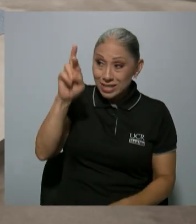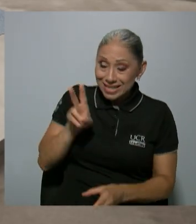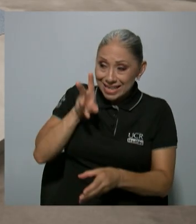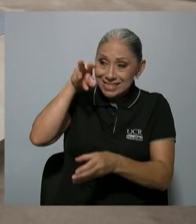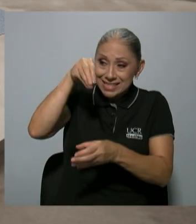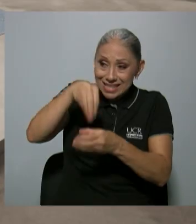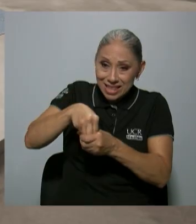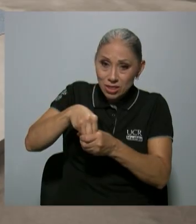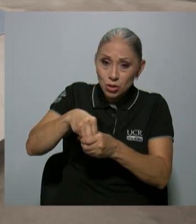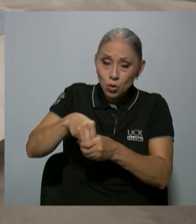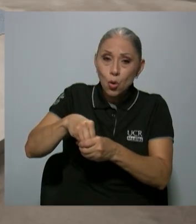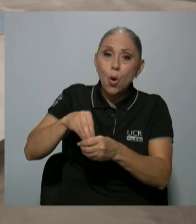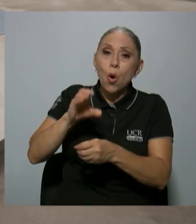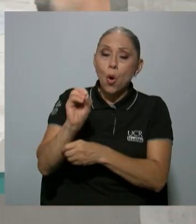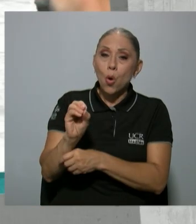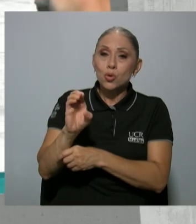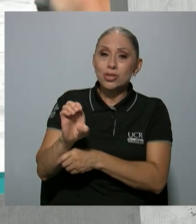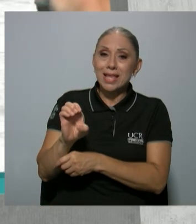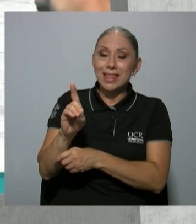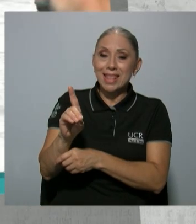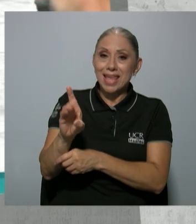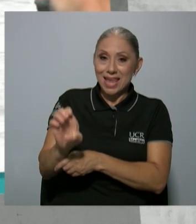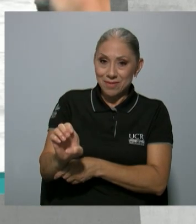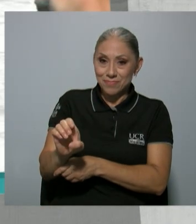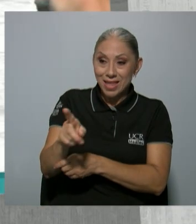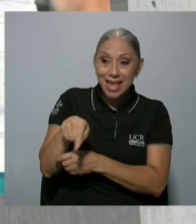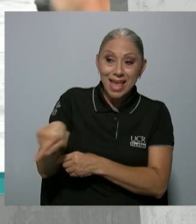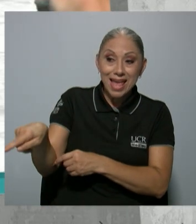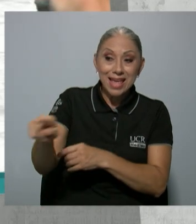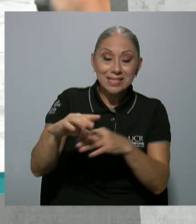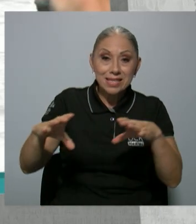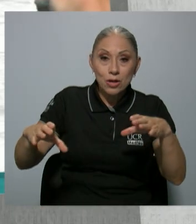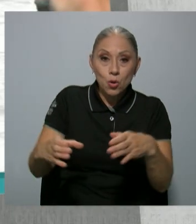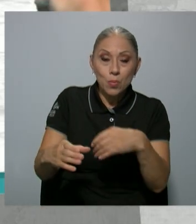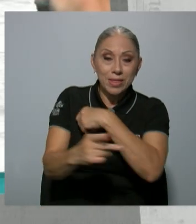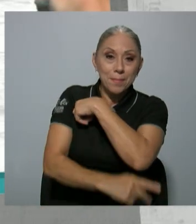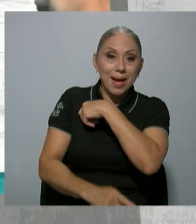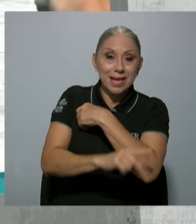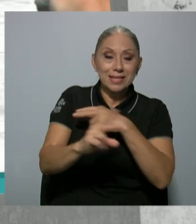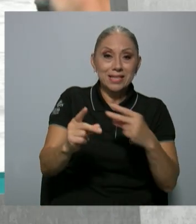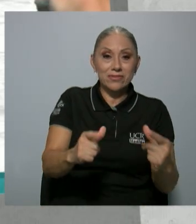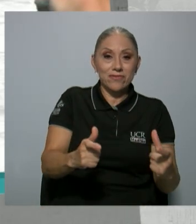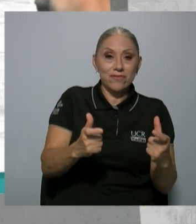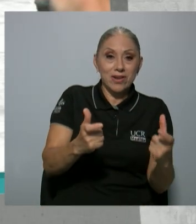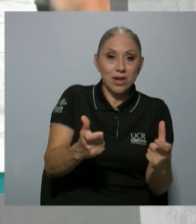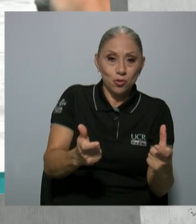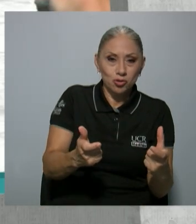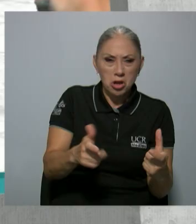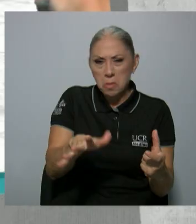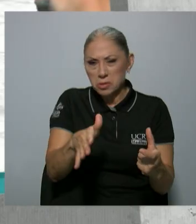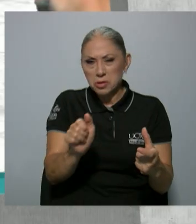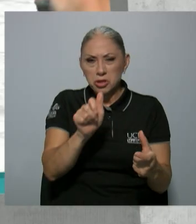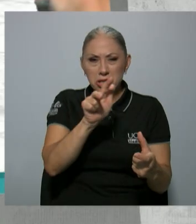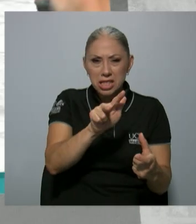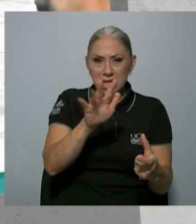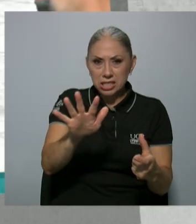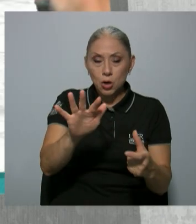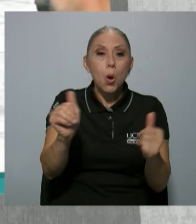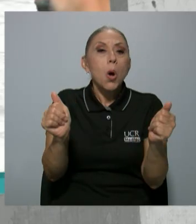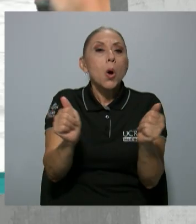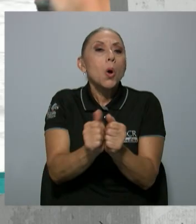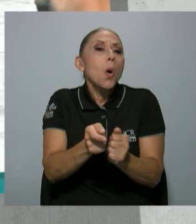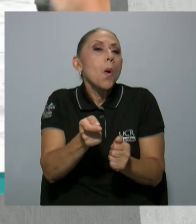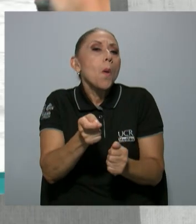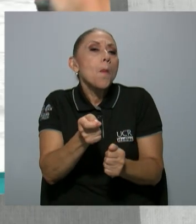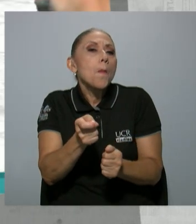de la OCDE, que es ese club de países ricos, 34, 35, con menores cargas obligatorias